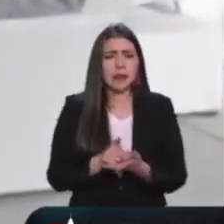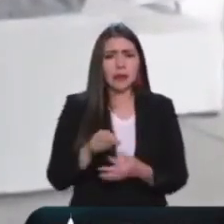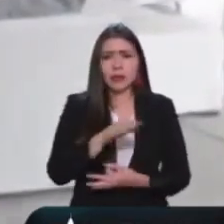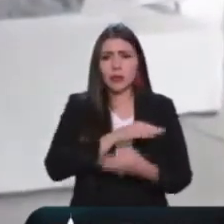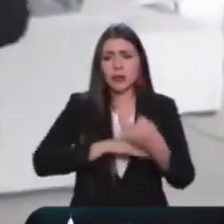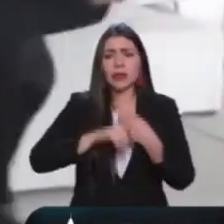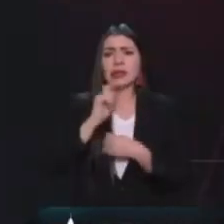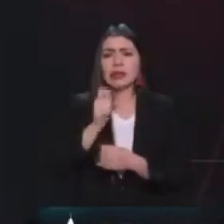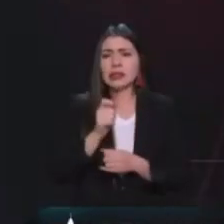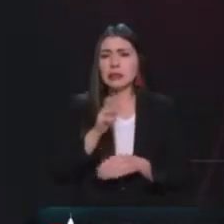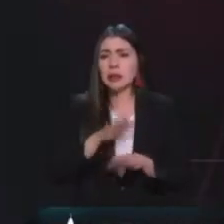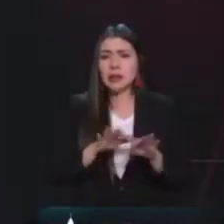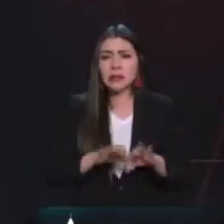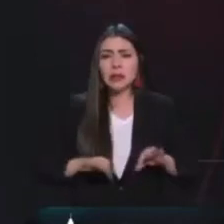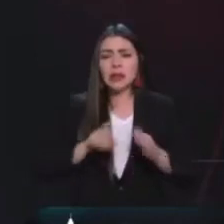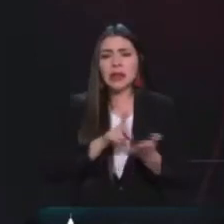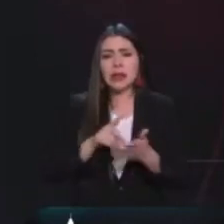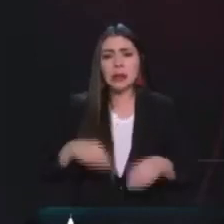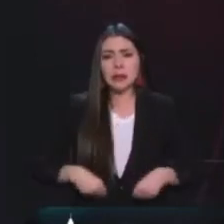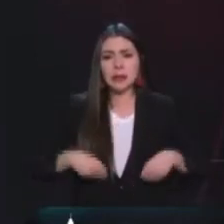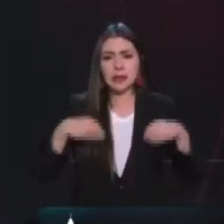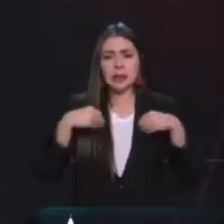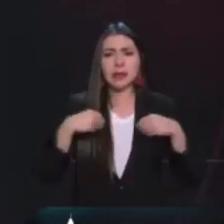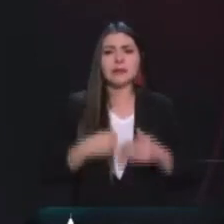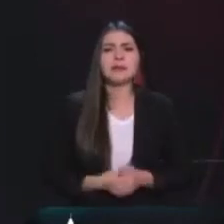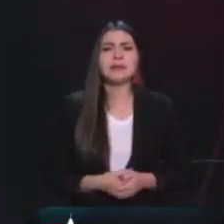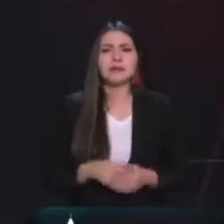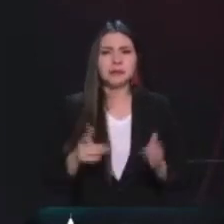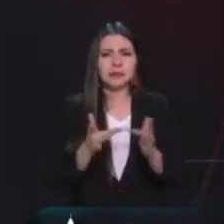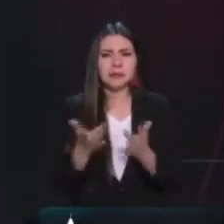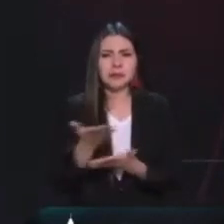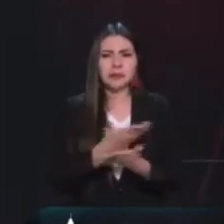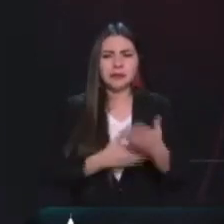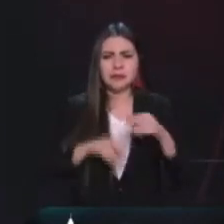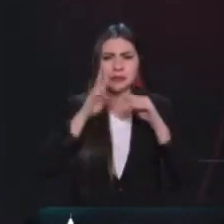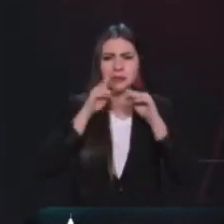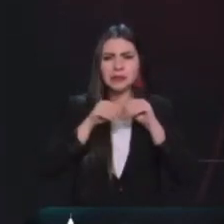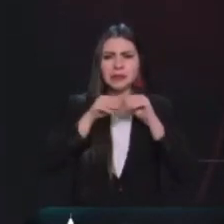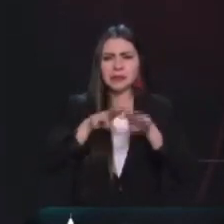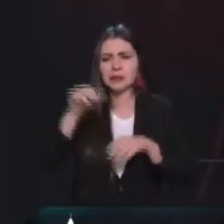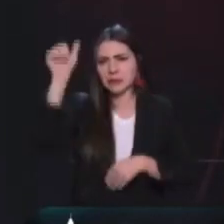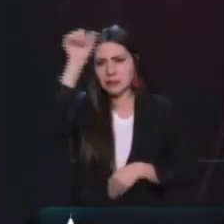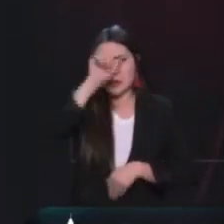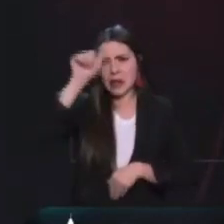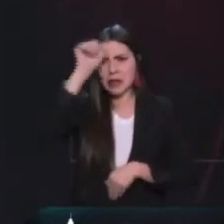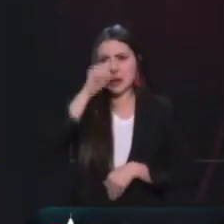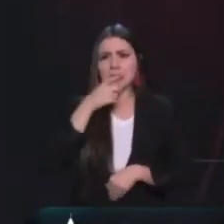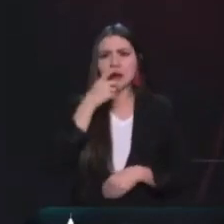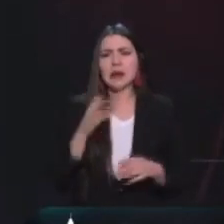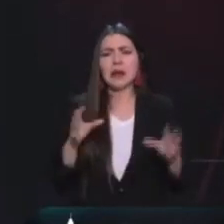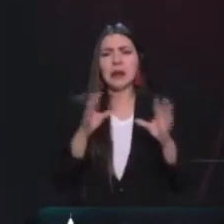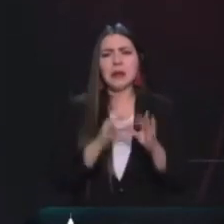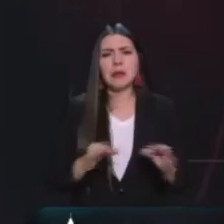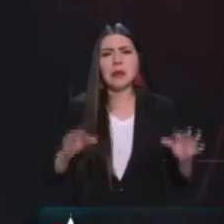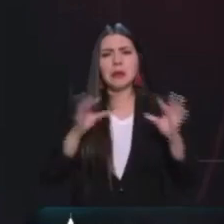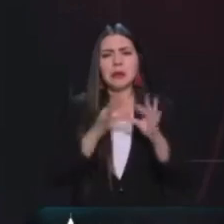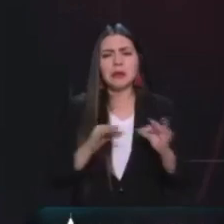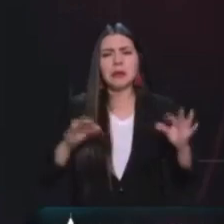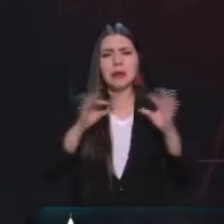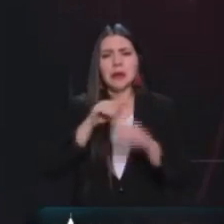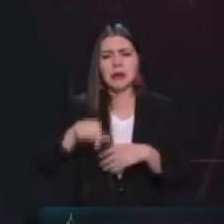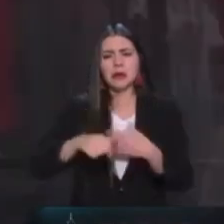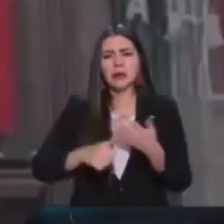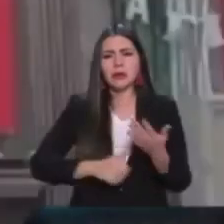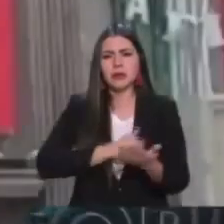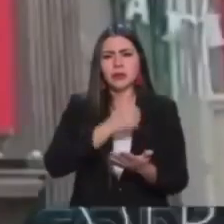el derecho a la vida. A través de redes sociales se hizo viral el caso de un sacerdote cuyas declaraciones desde el púlpito de la iglesia La Salle, en la